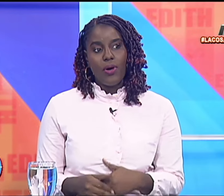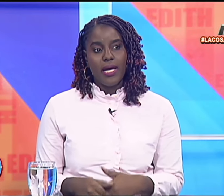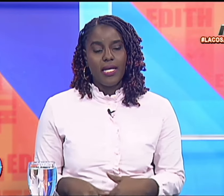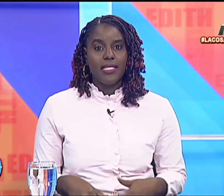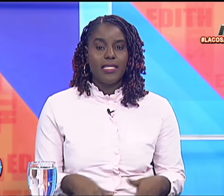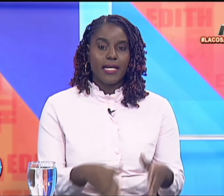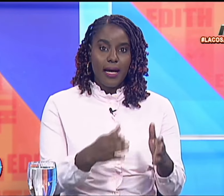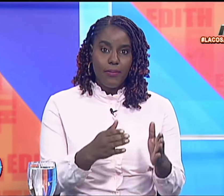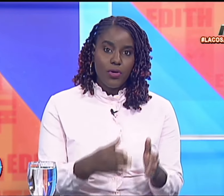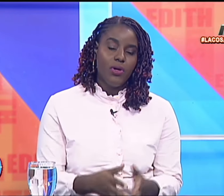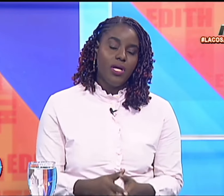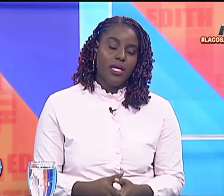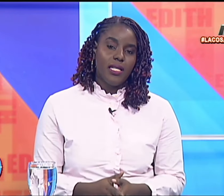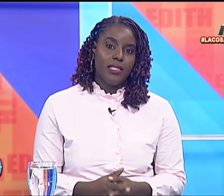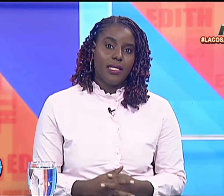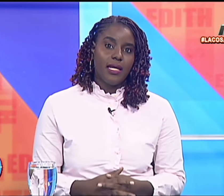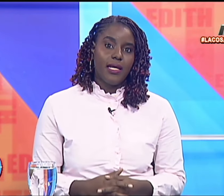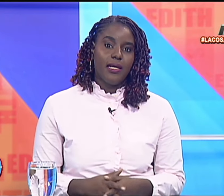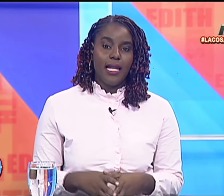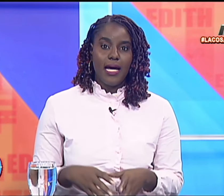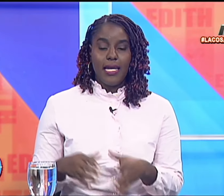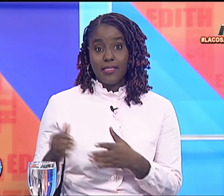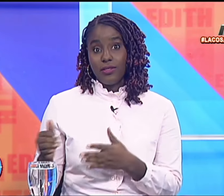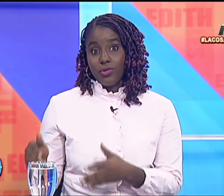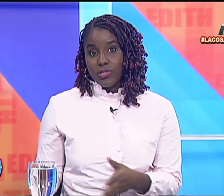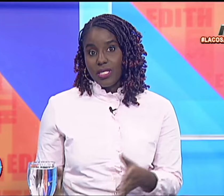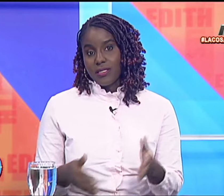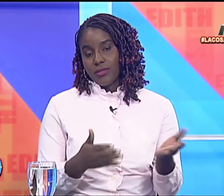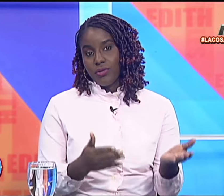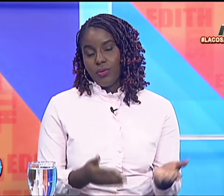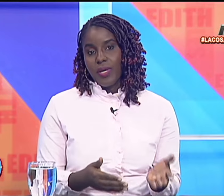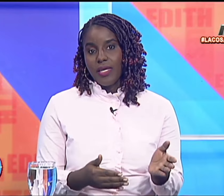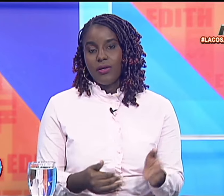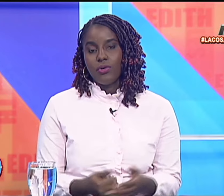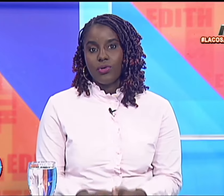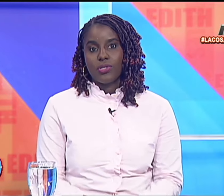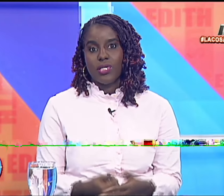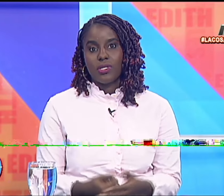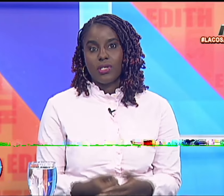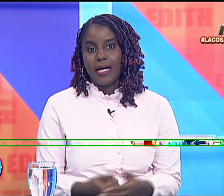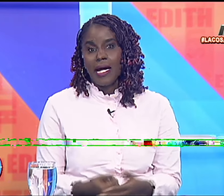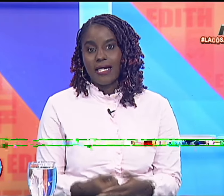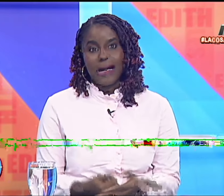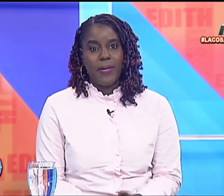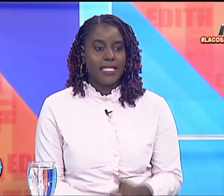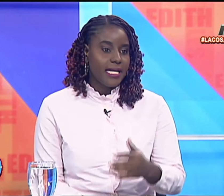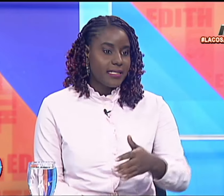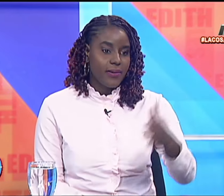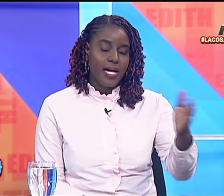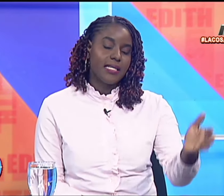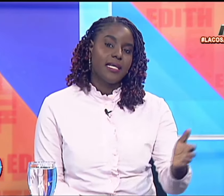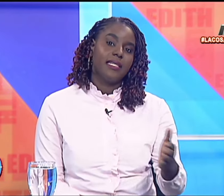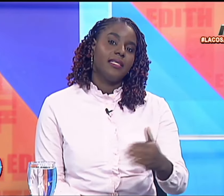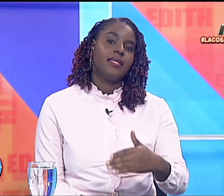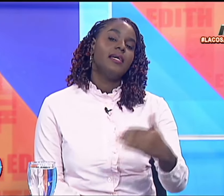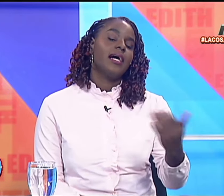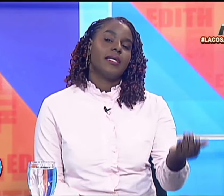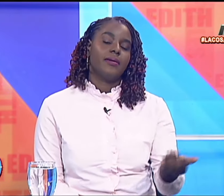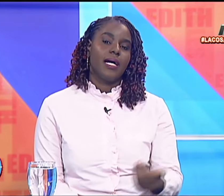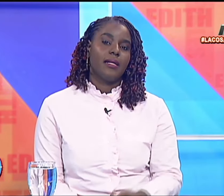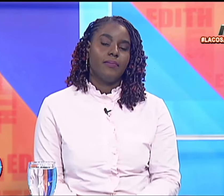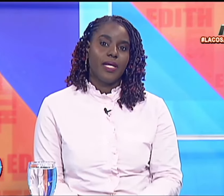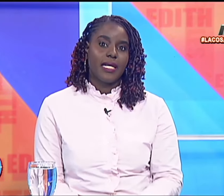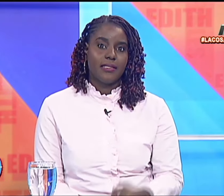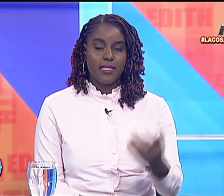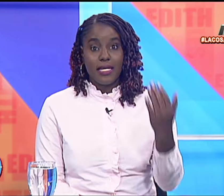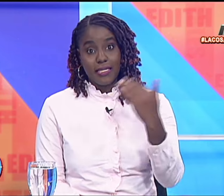como el intercambio entre las industrias, que son los vehículos, las patanas que van hacia Haití a